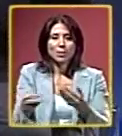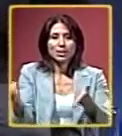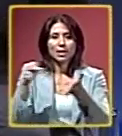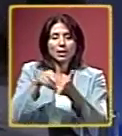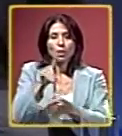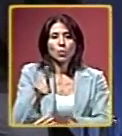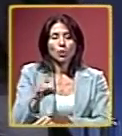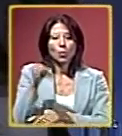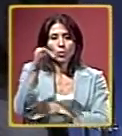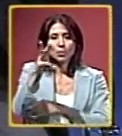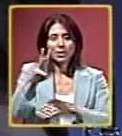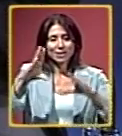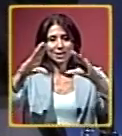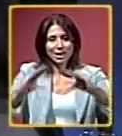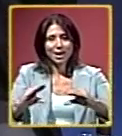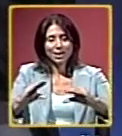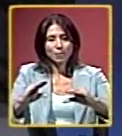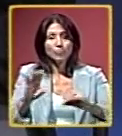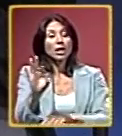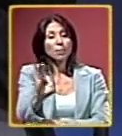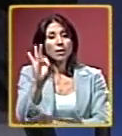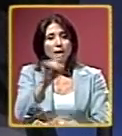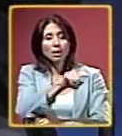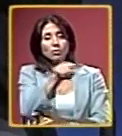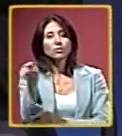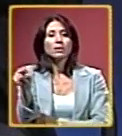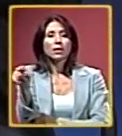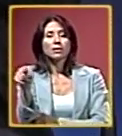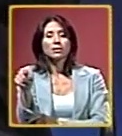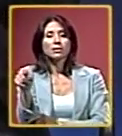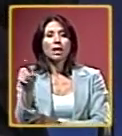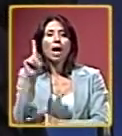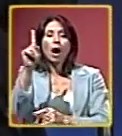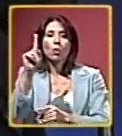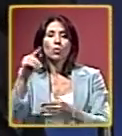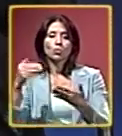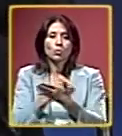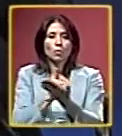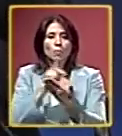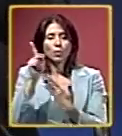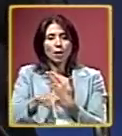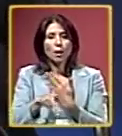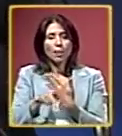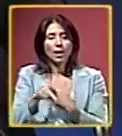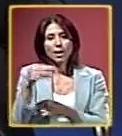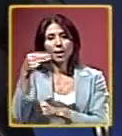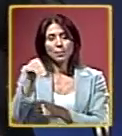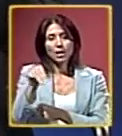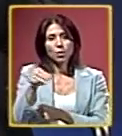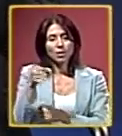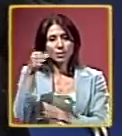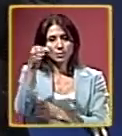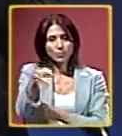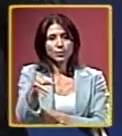próximo domingo a las 6 de la tarde, invitarlos a un próximo programa el miércoles que